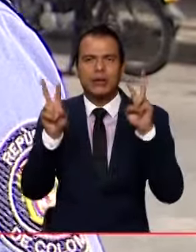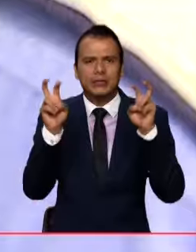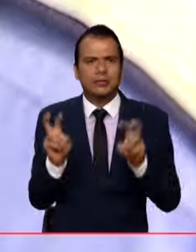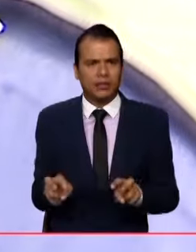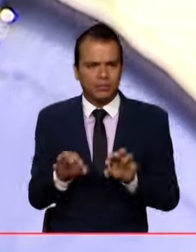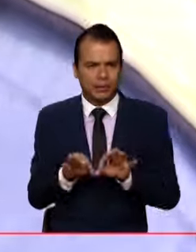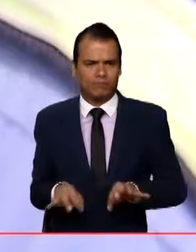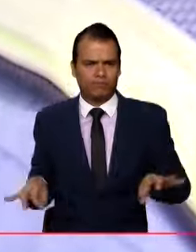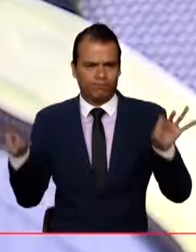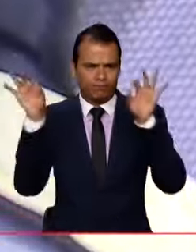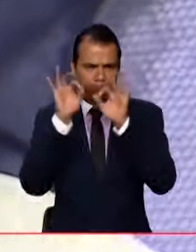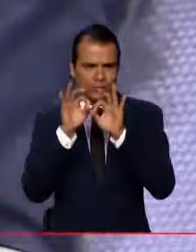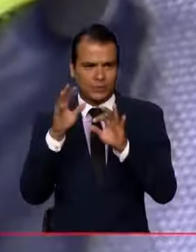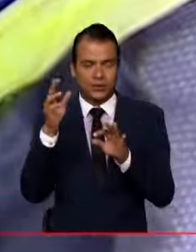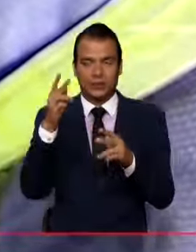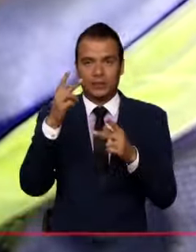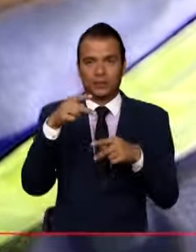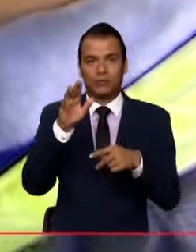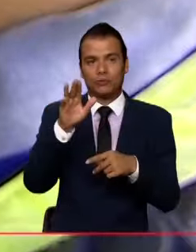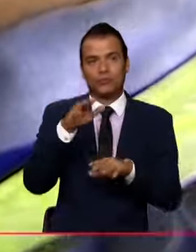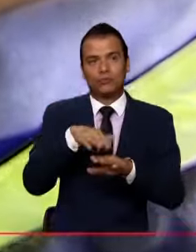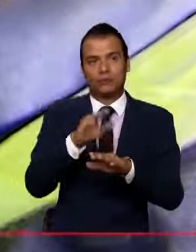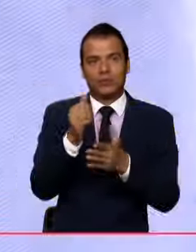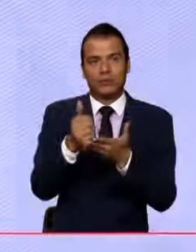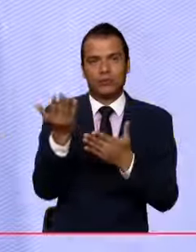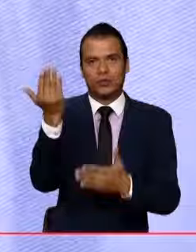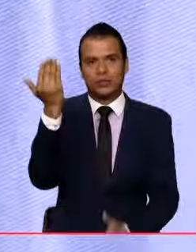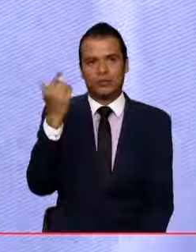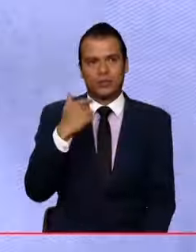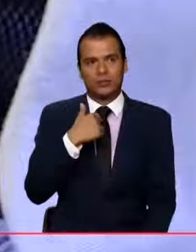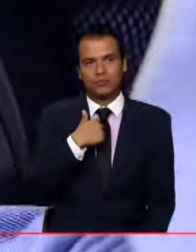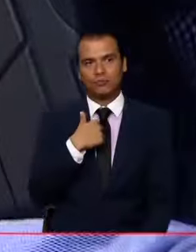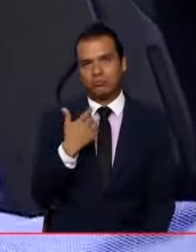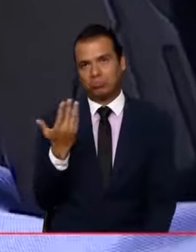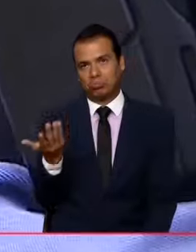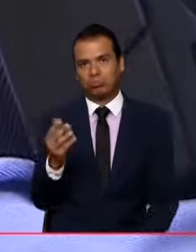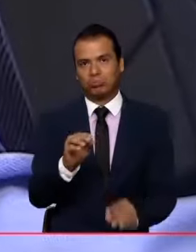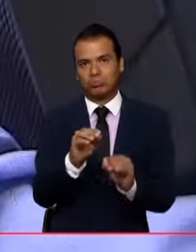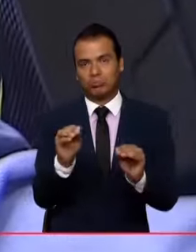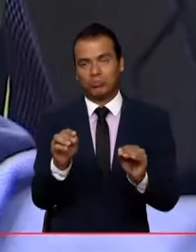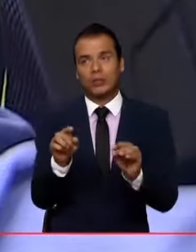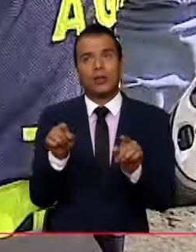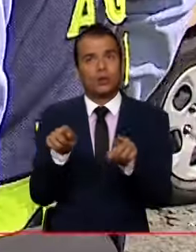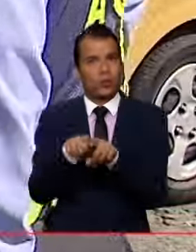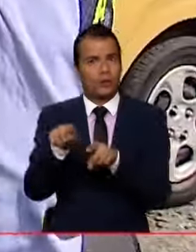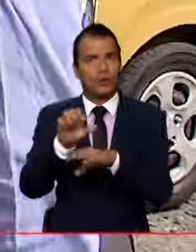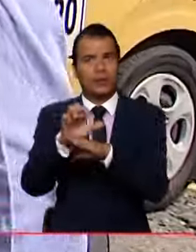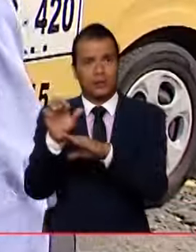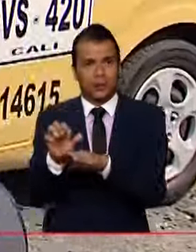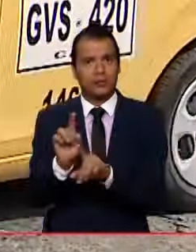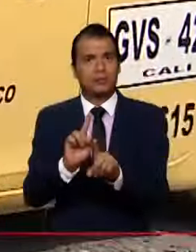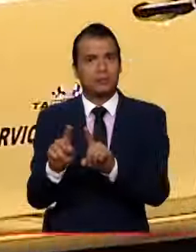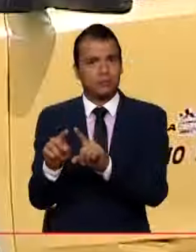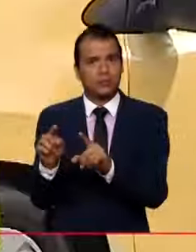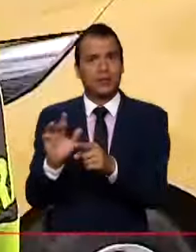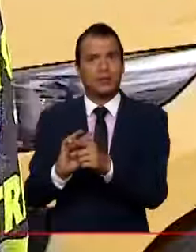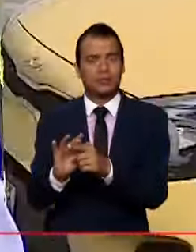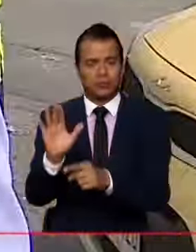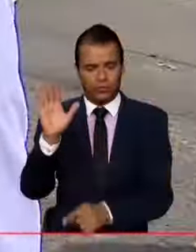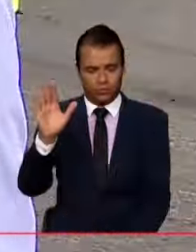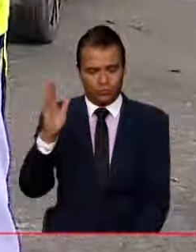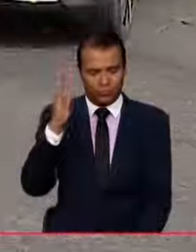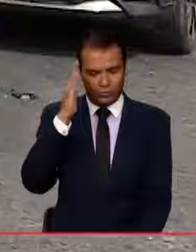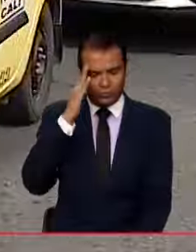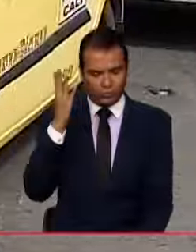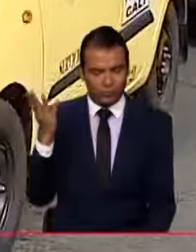los ciudadanos. TikTok se ha convertido en una herramienta para muchas entidades e instituciones. También, aunque lleven el